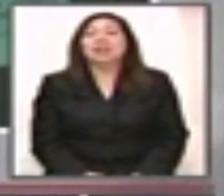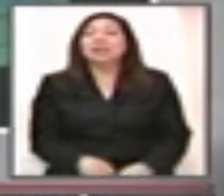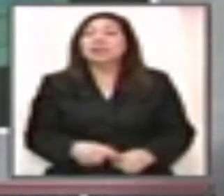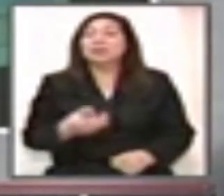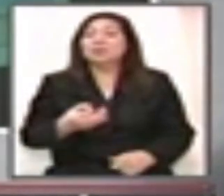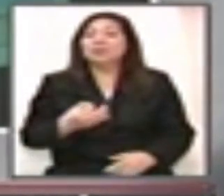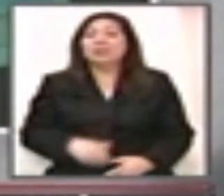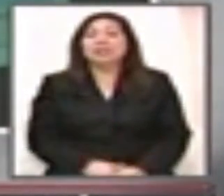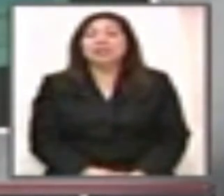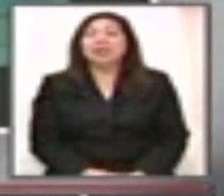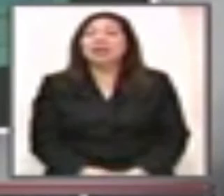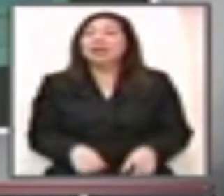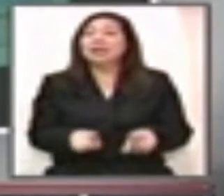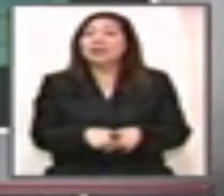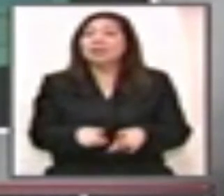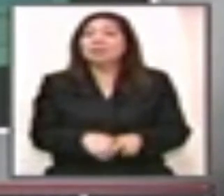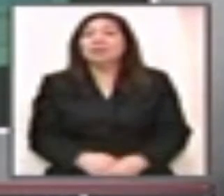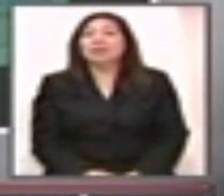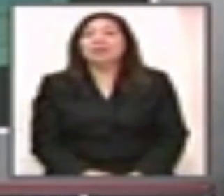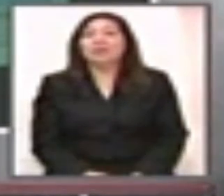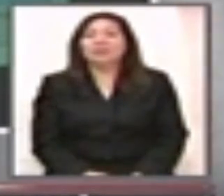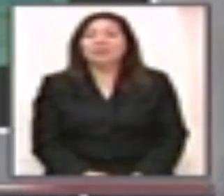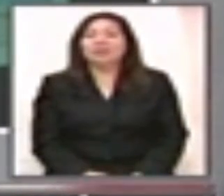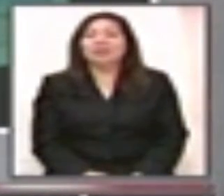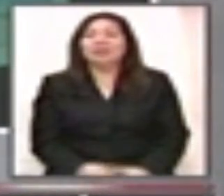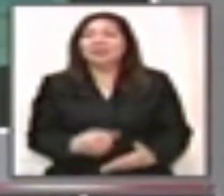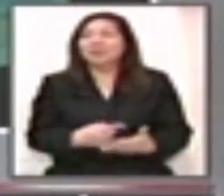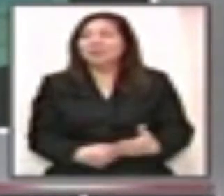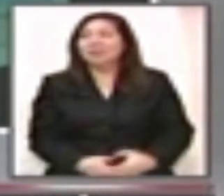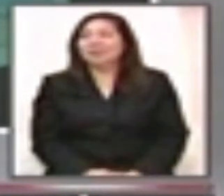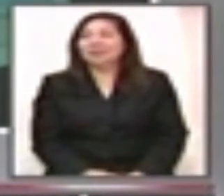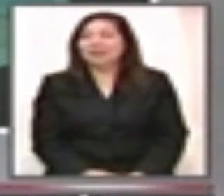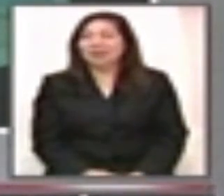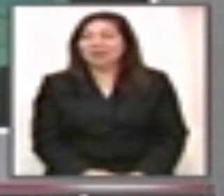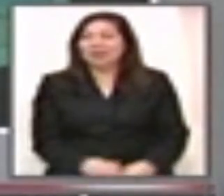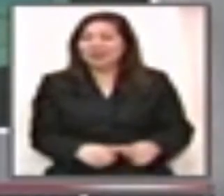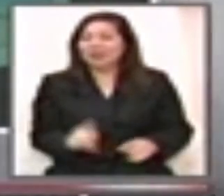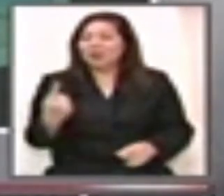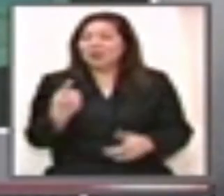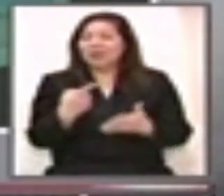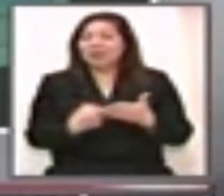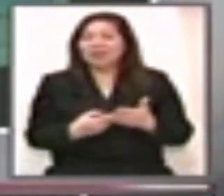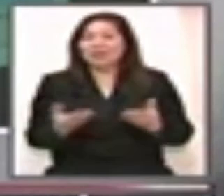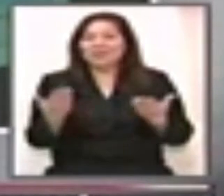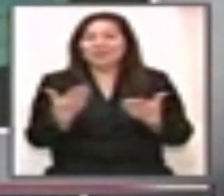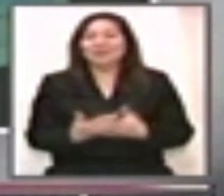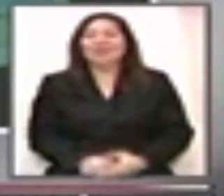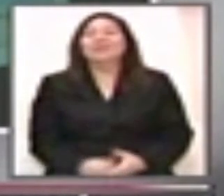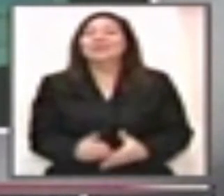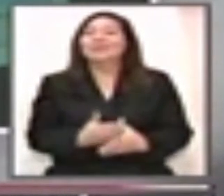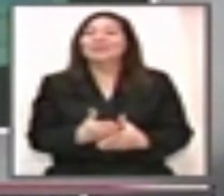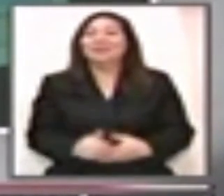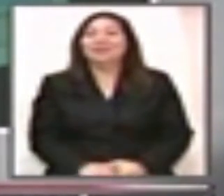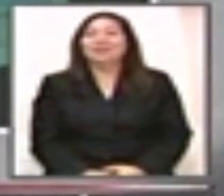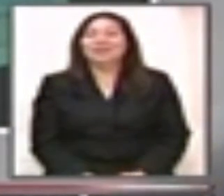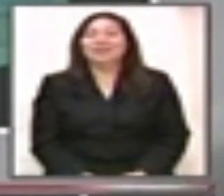especiales. Hay también un proyecto que es que nuestras ventanillas únicas conversen entre ellas